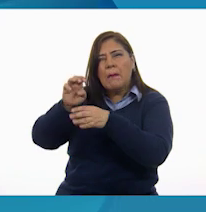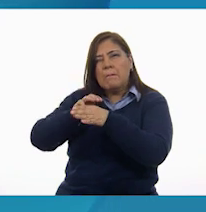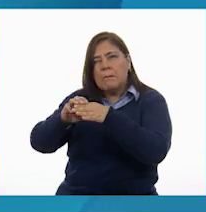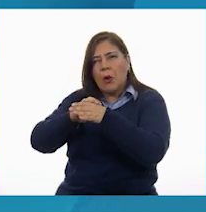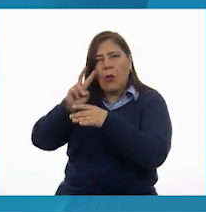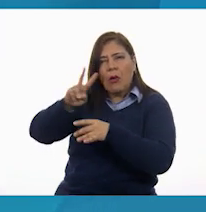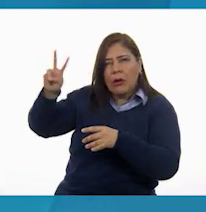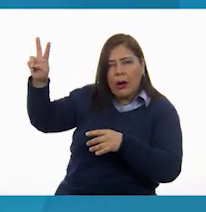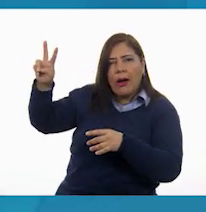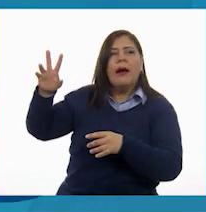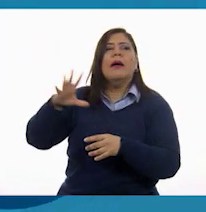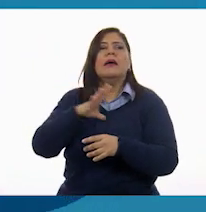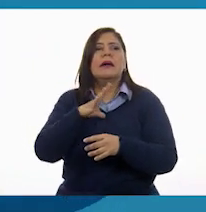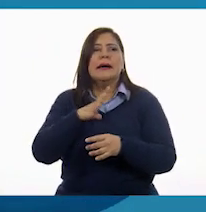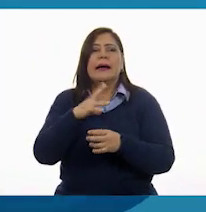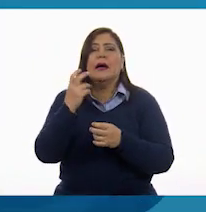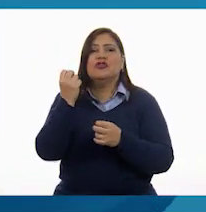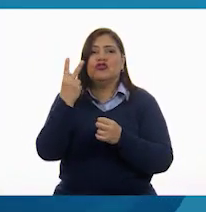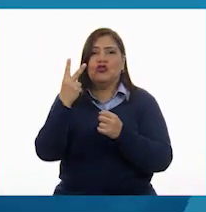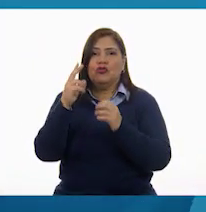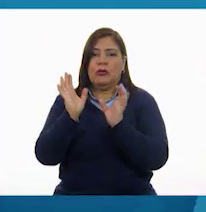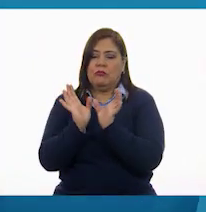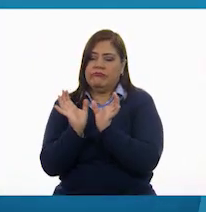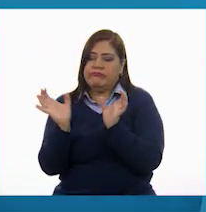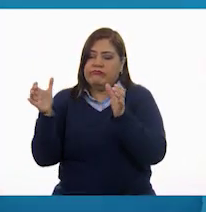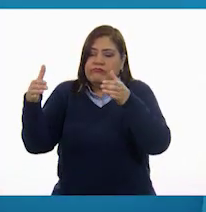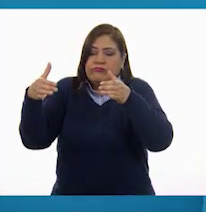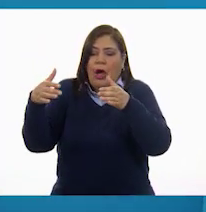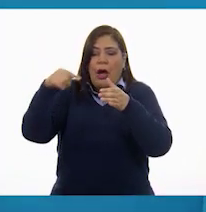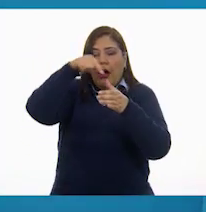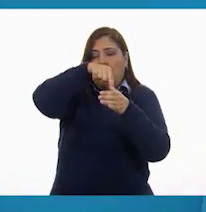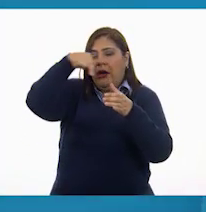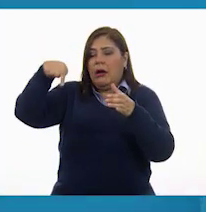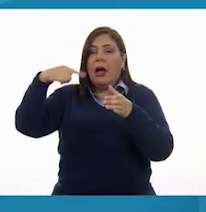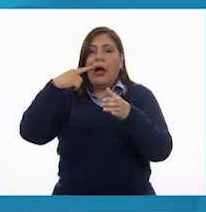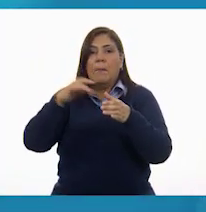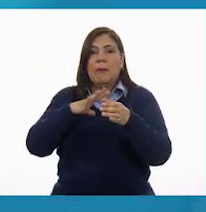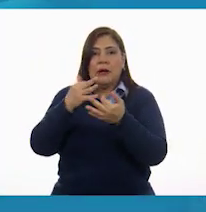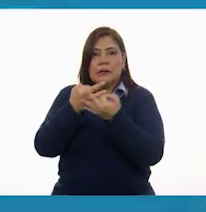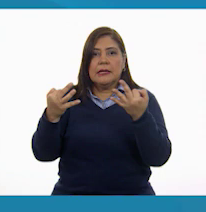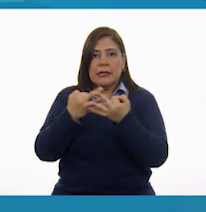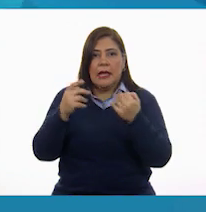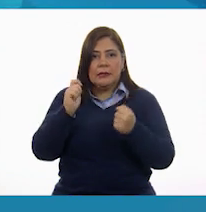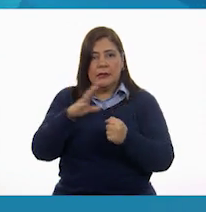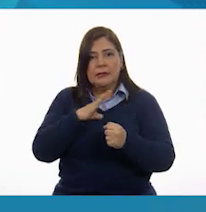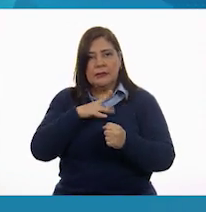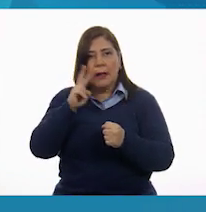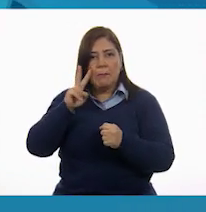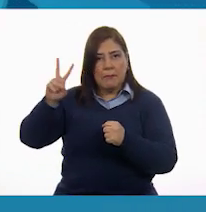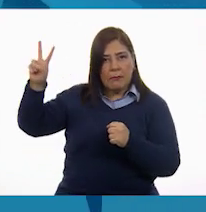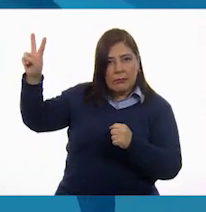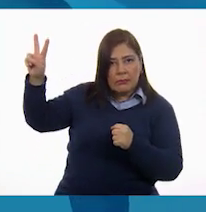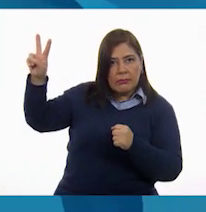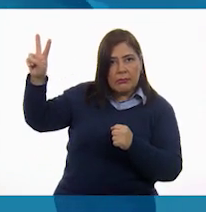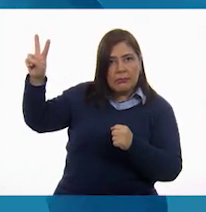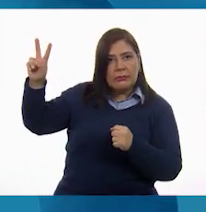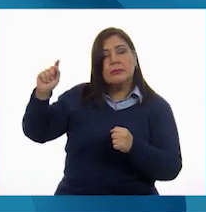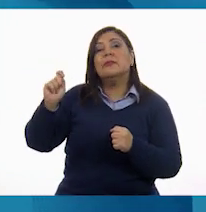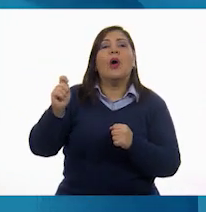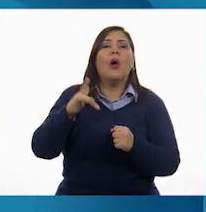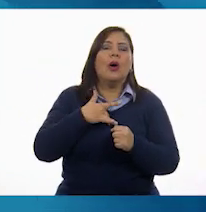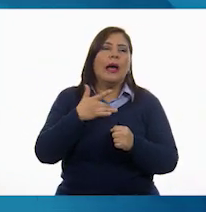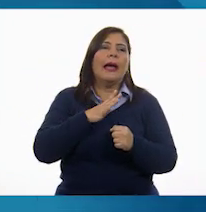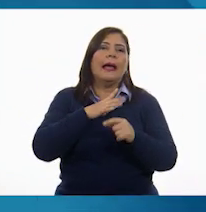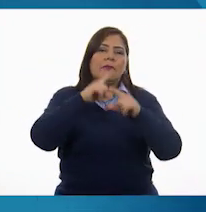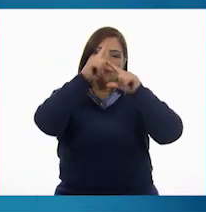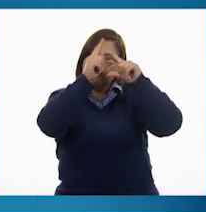puntas de tierra. Si lo observamos ahí, por un lado tendría lo que es la península